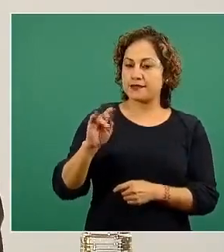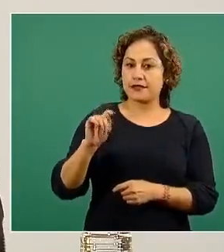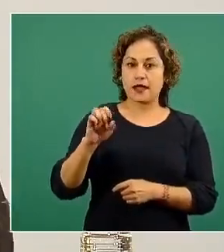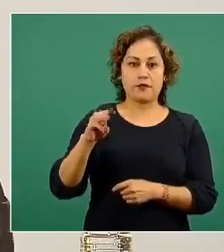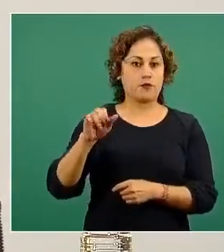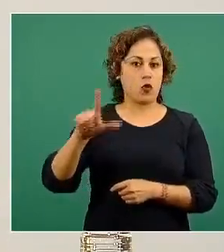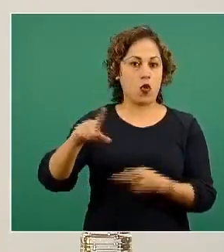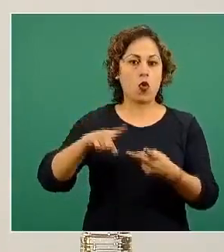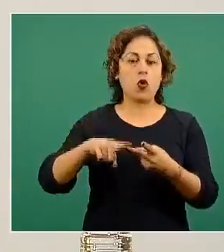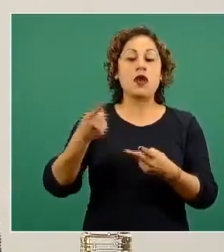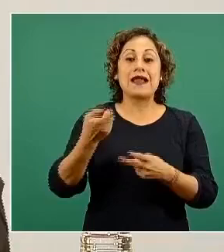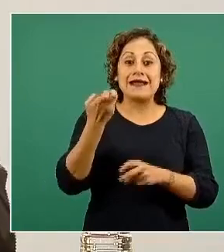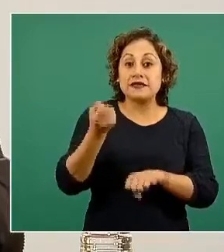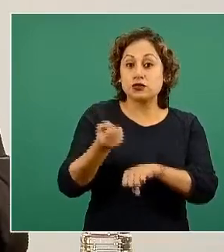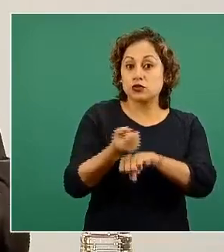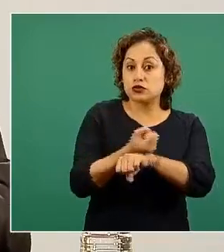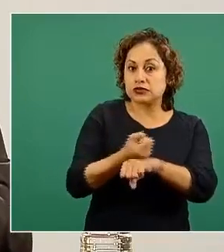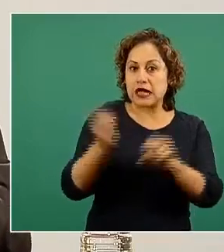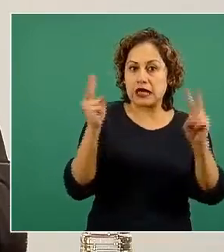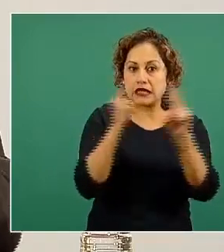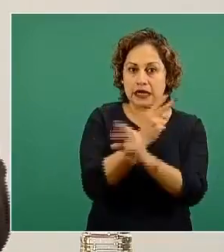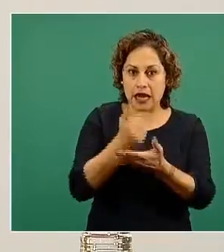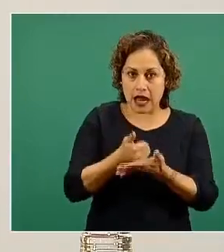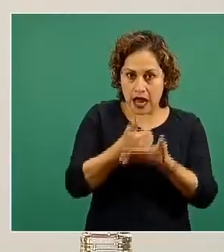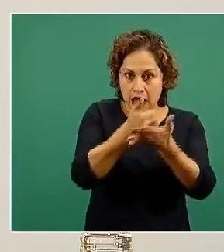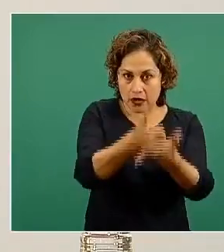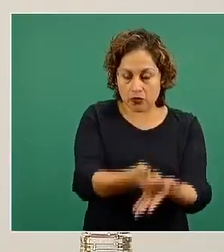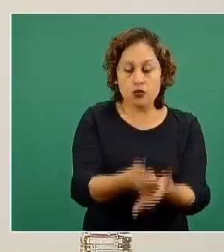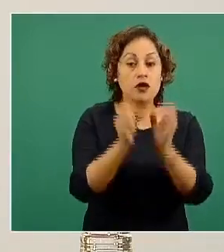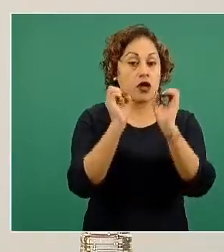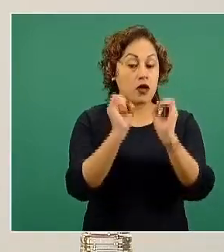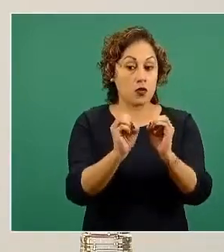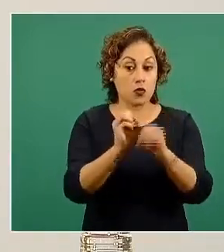la sangre, o incluso se